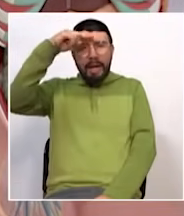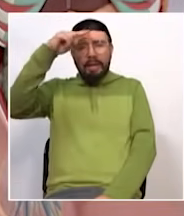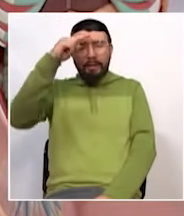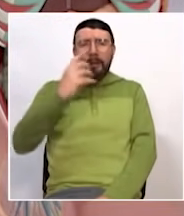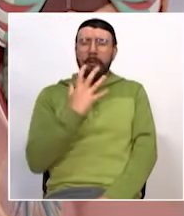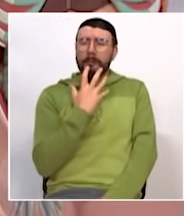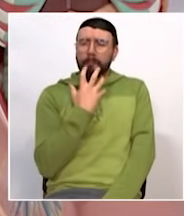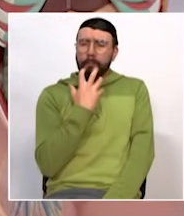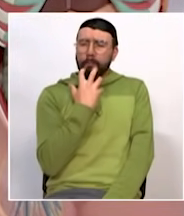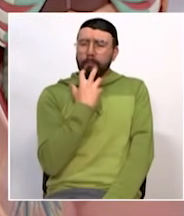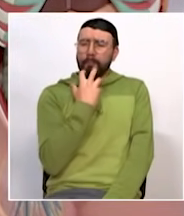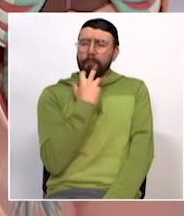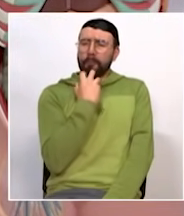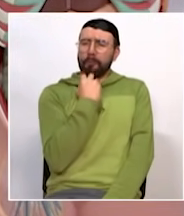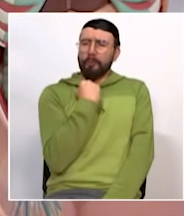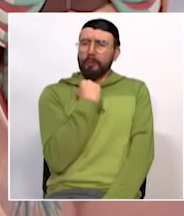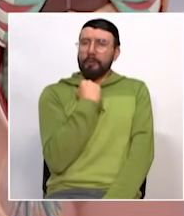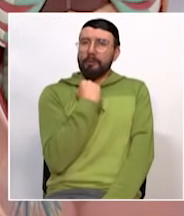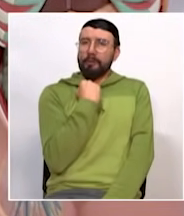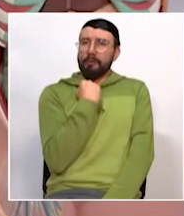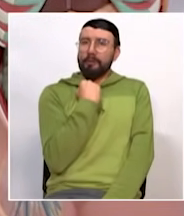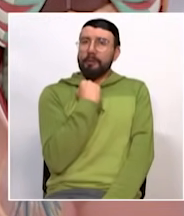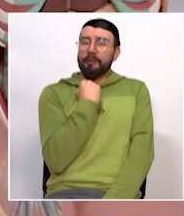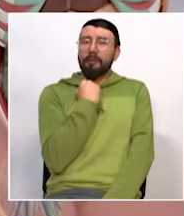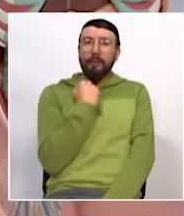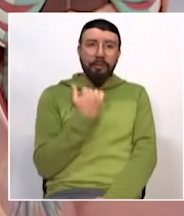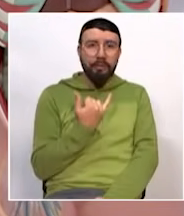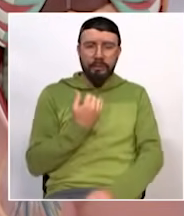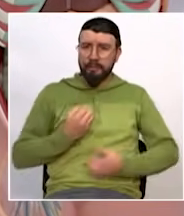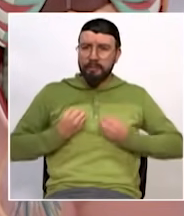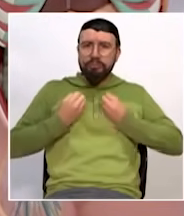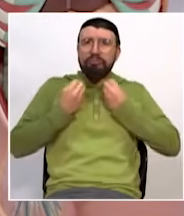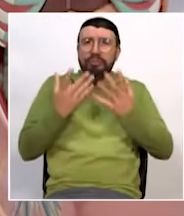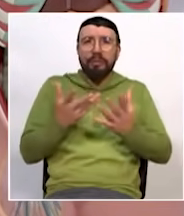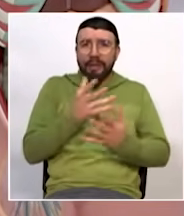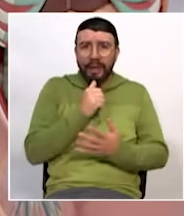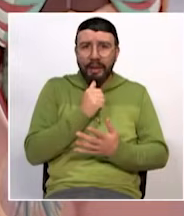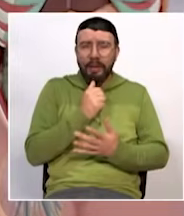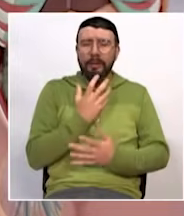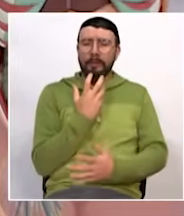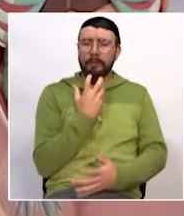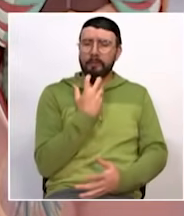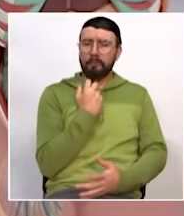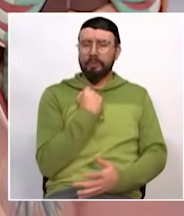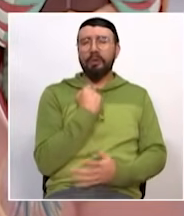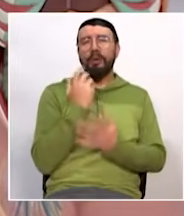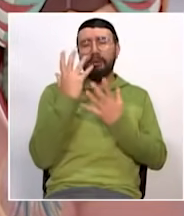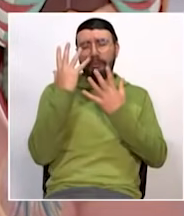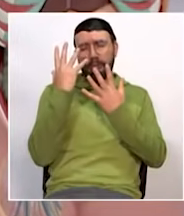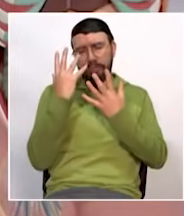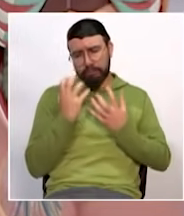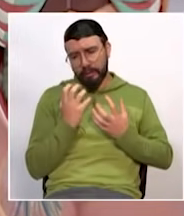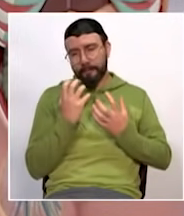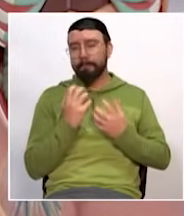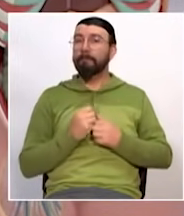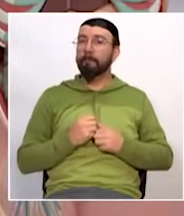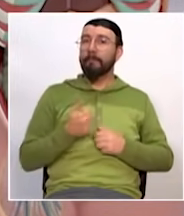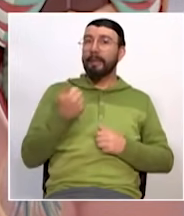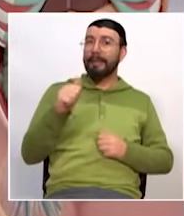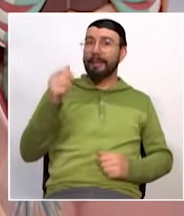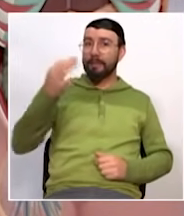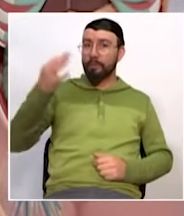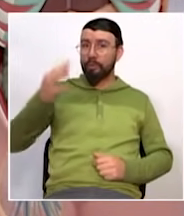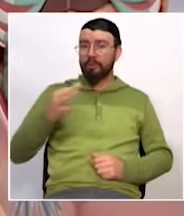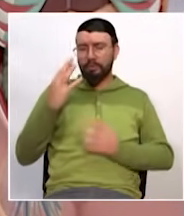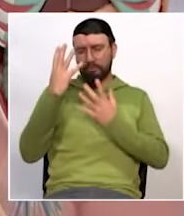suele ser uno de los elementos generadores de la depresión en un 10 por ciento de la depresión